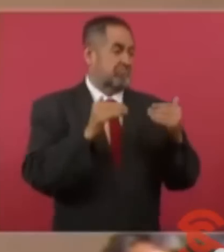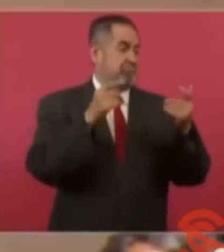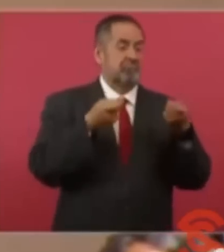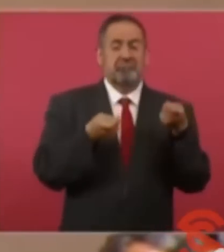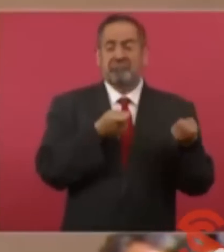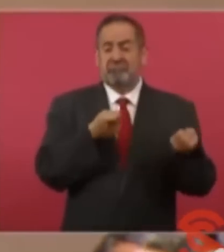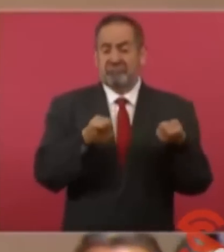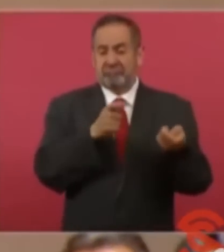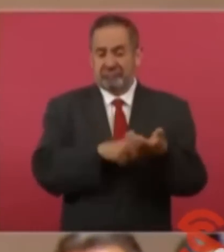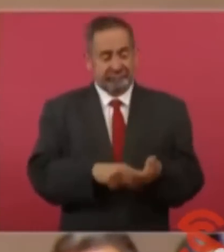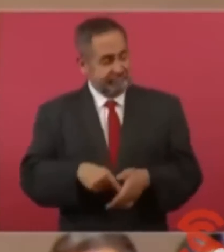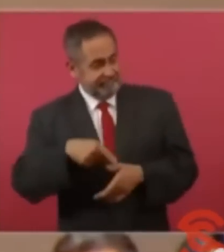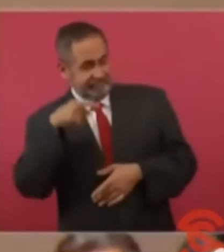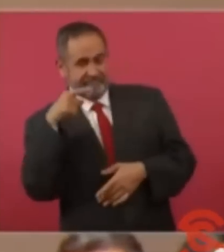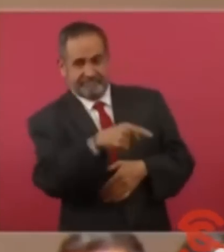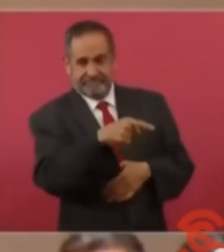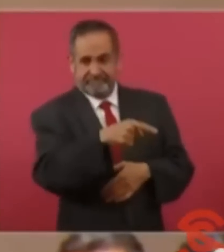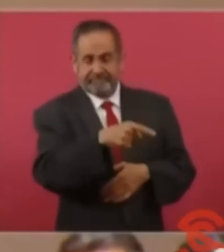A él